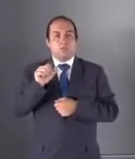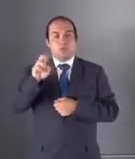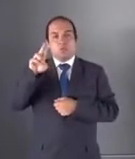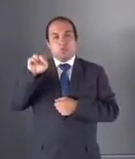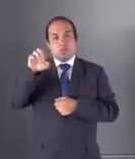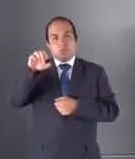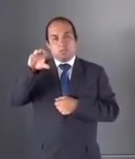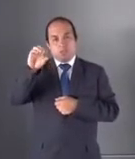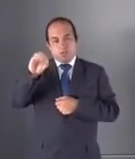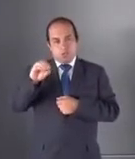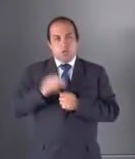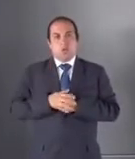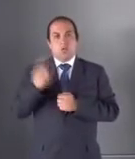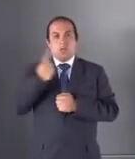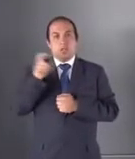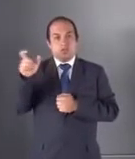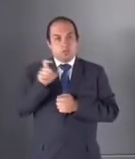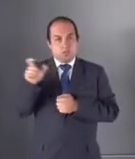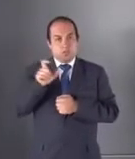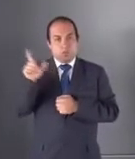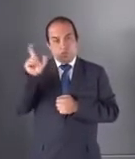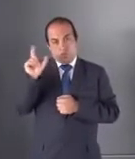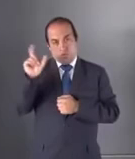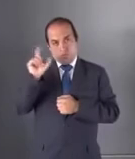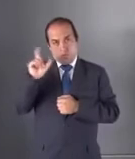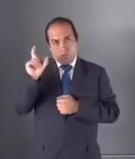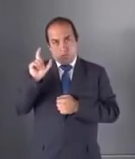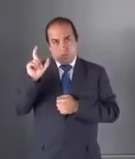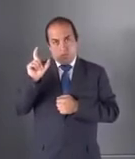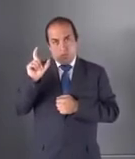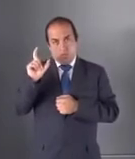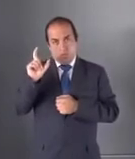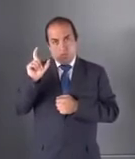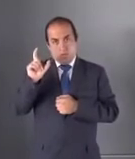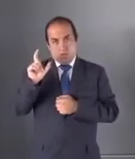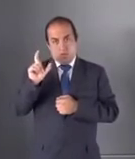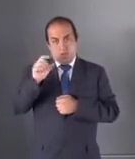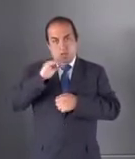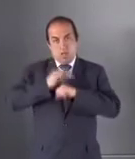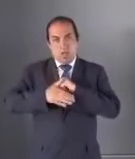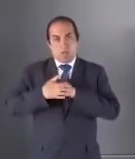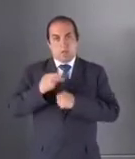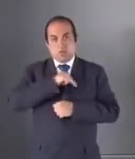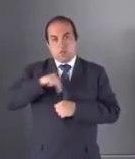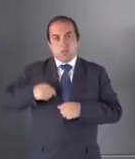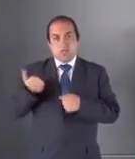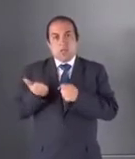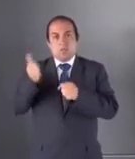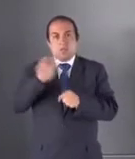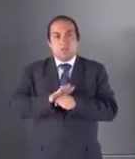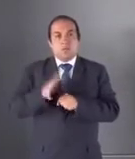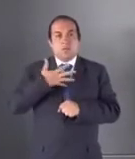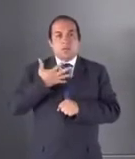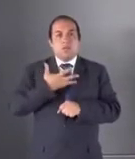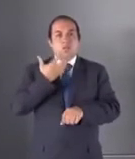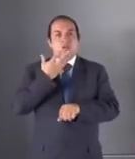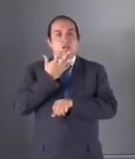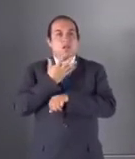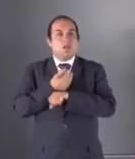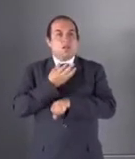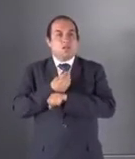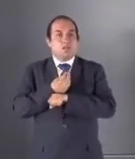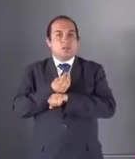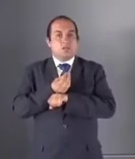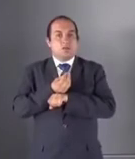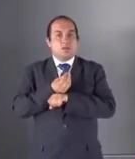que Xochimilco, cuando termine nuestra administración, pues realmente va a tener una restauración ecológica